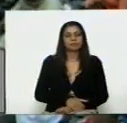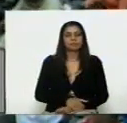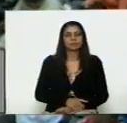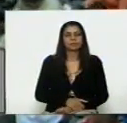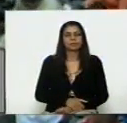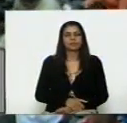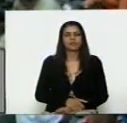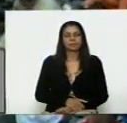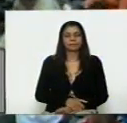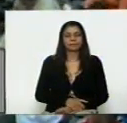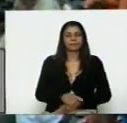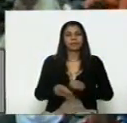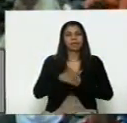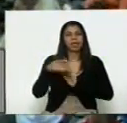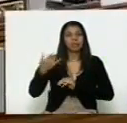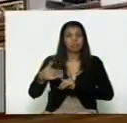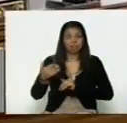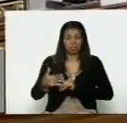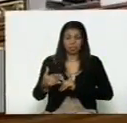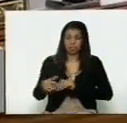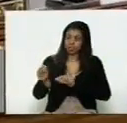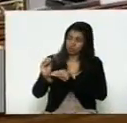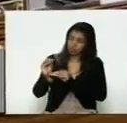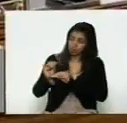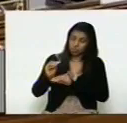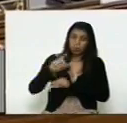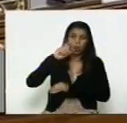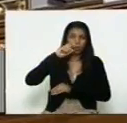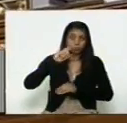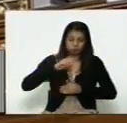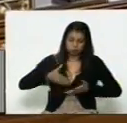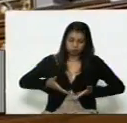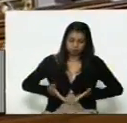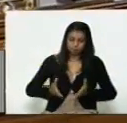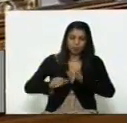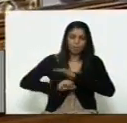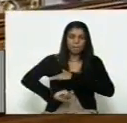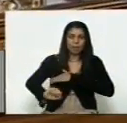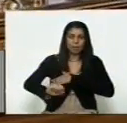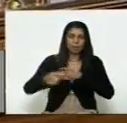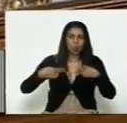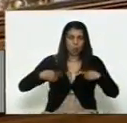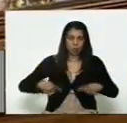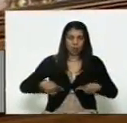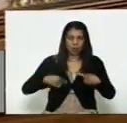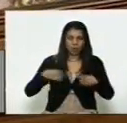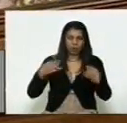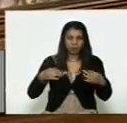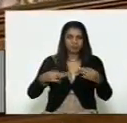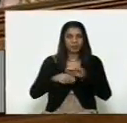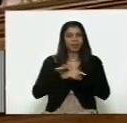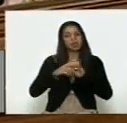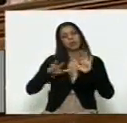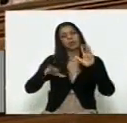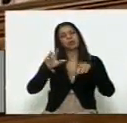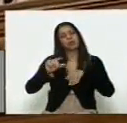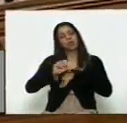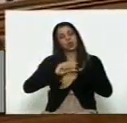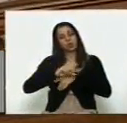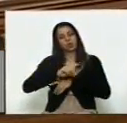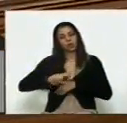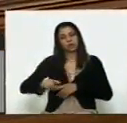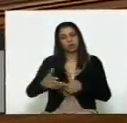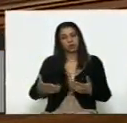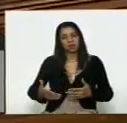Derecho a la protección del parto y el nacimiento humanizado. Artículo 13. El Estado tiene la obligación de